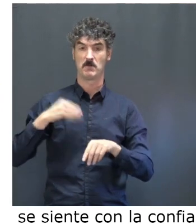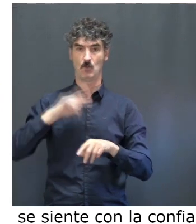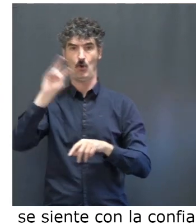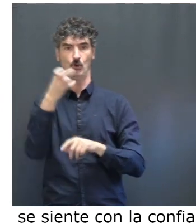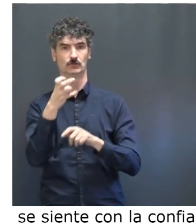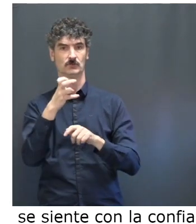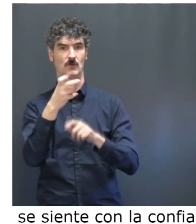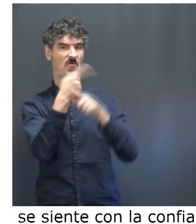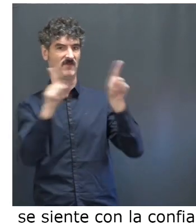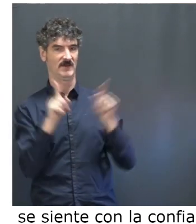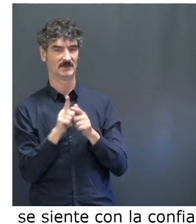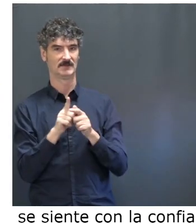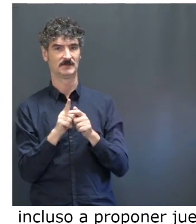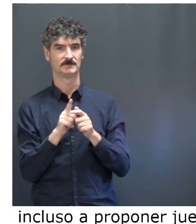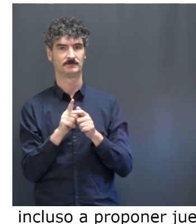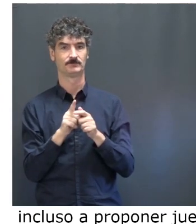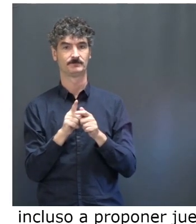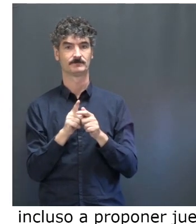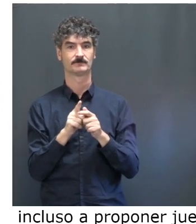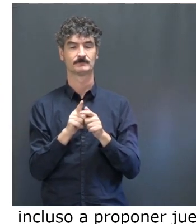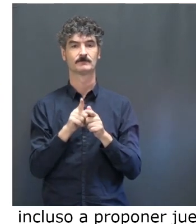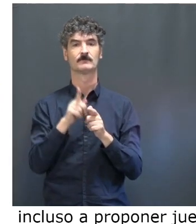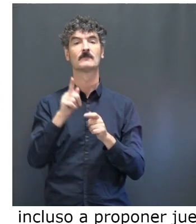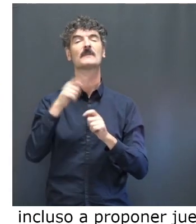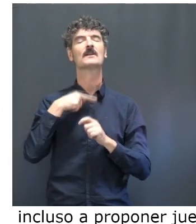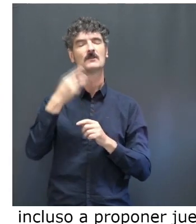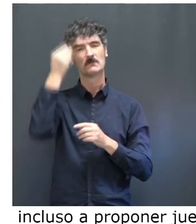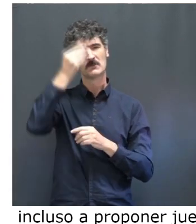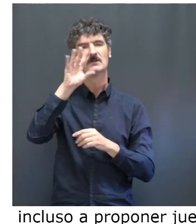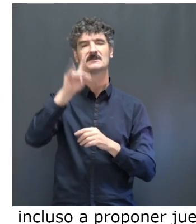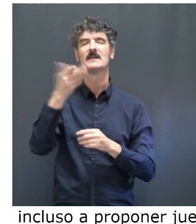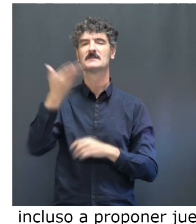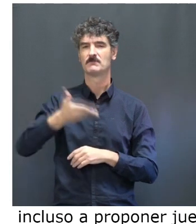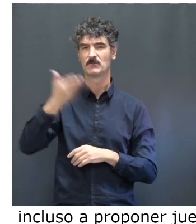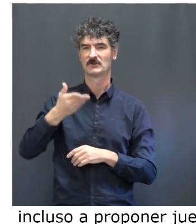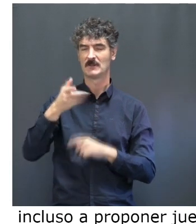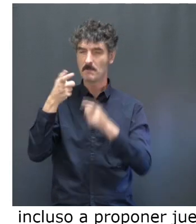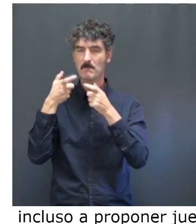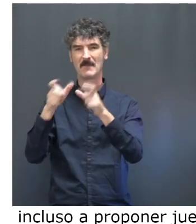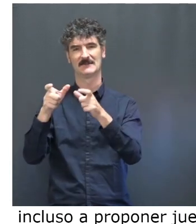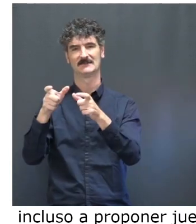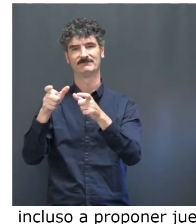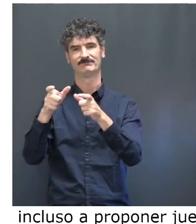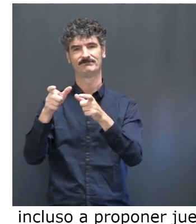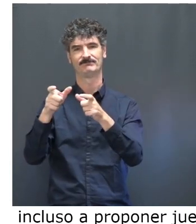un poco hilar con Olga, ¿no? Y yo creo que sí que es muy importante esta parte, ¿no?, porque